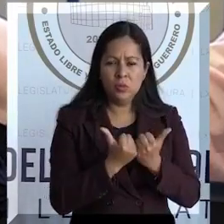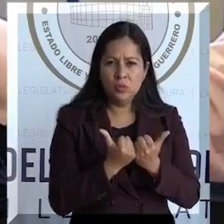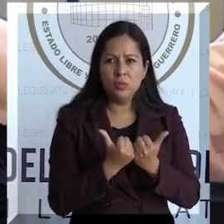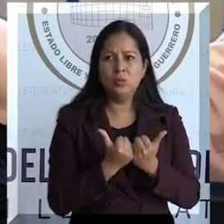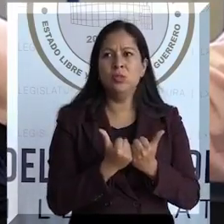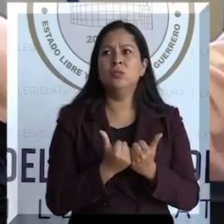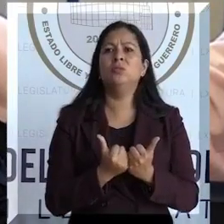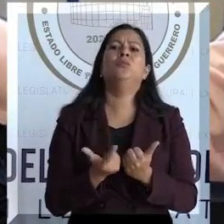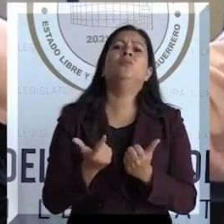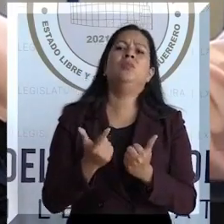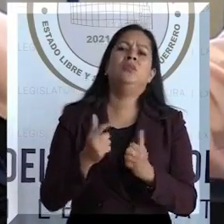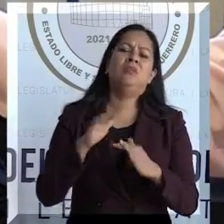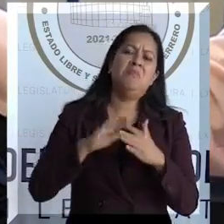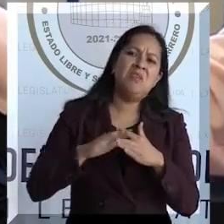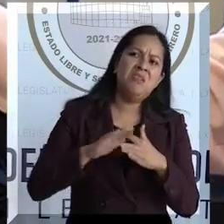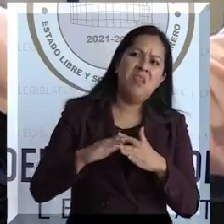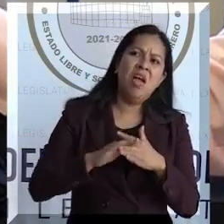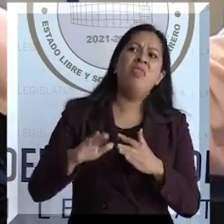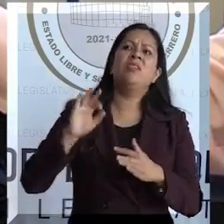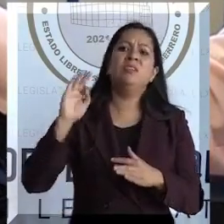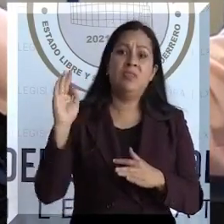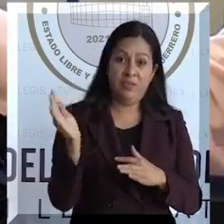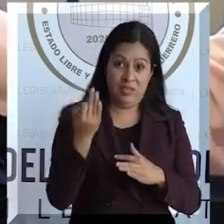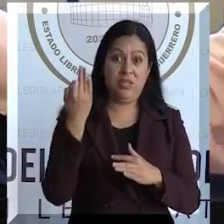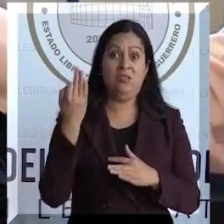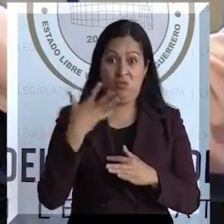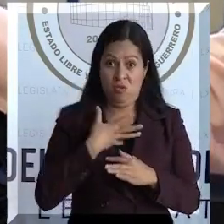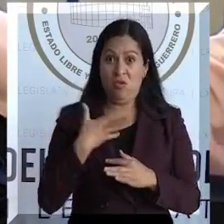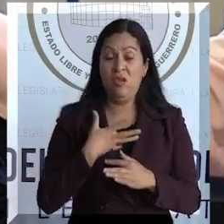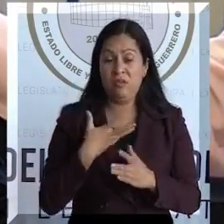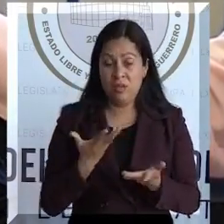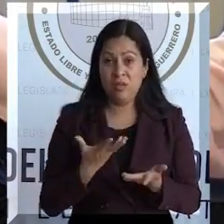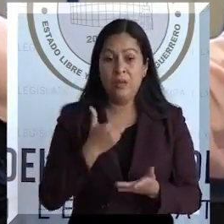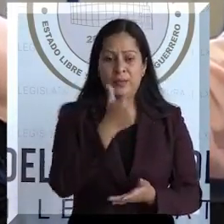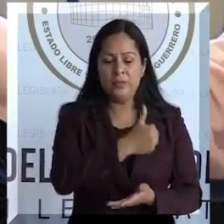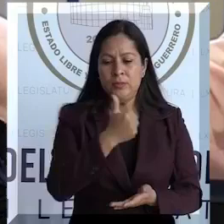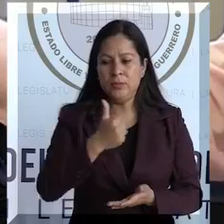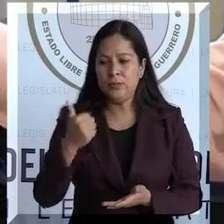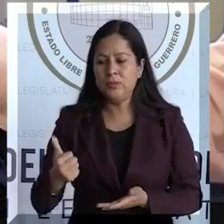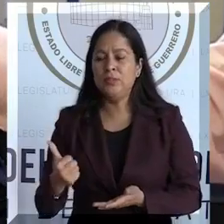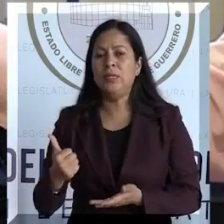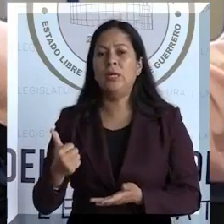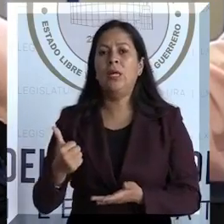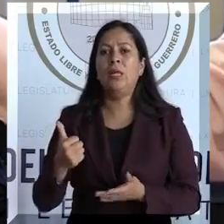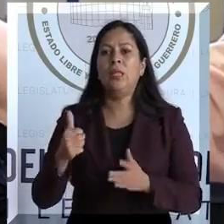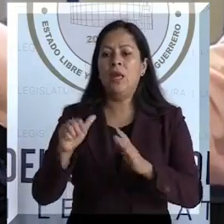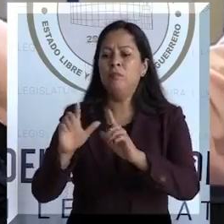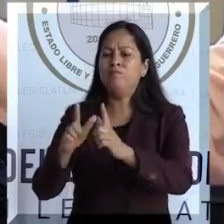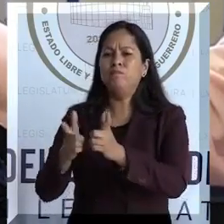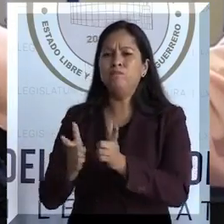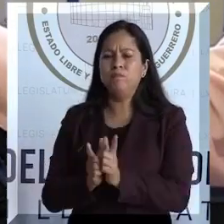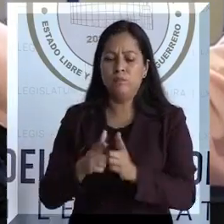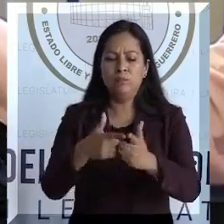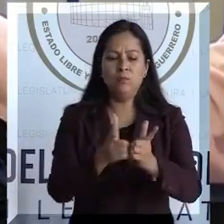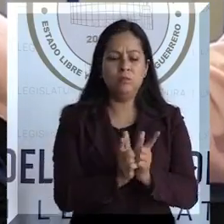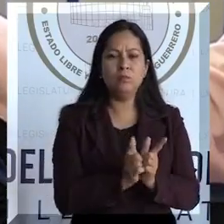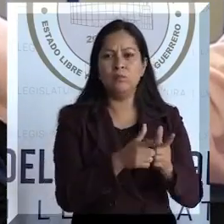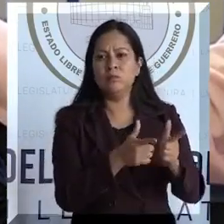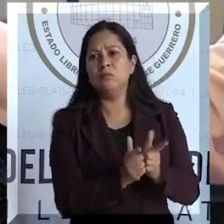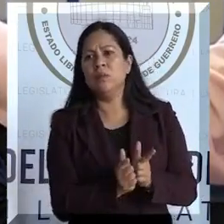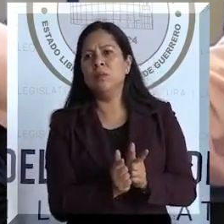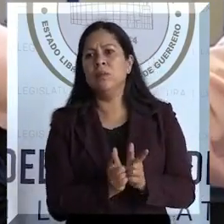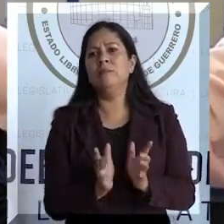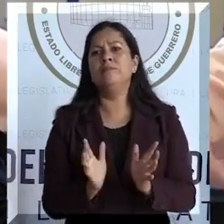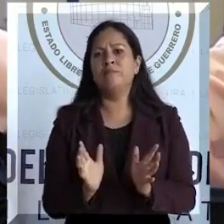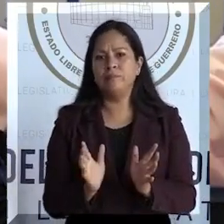Allá les llaman clubes de migrantes, hay federaciones, confederaciones de migrantes. Cada club se puede decir